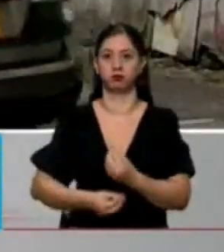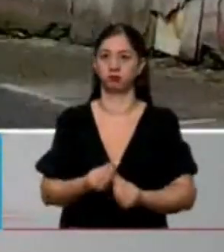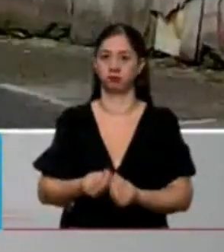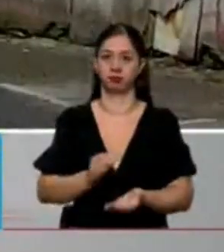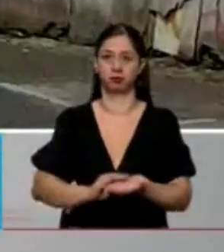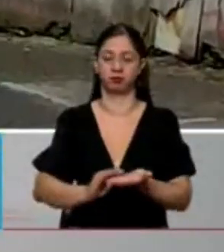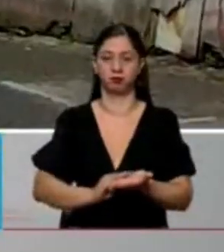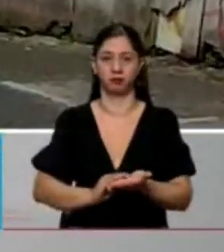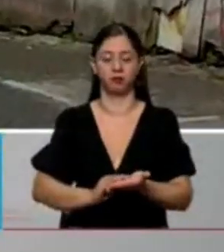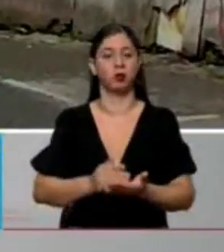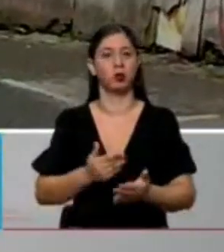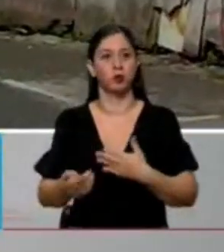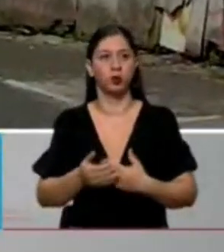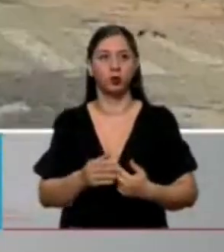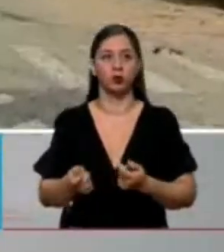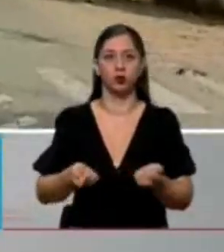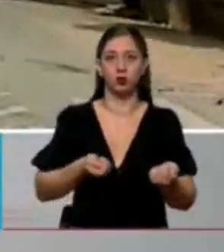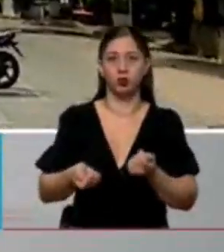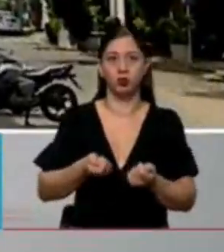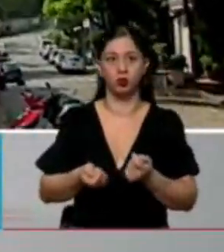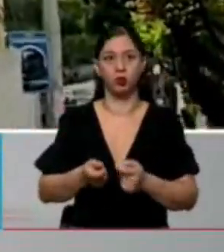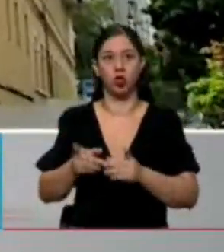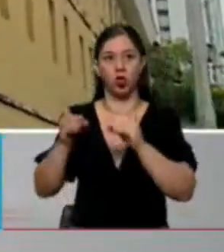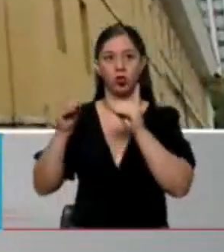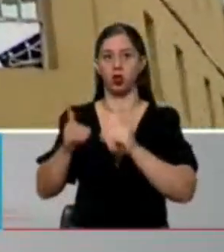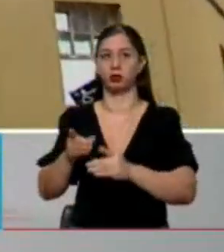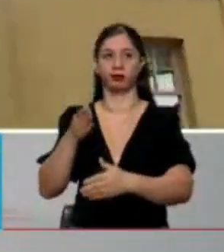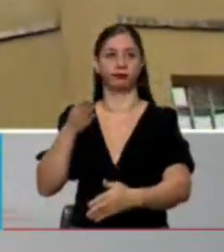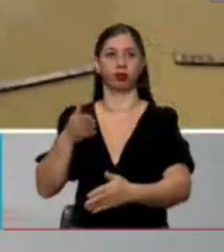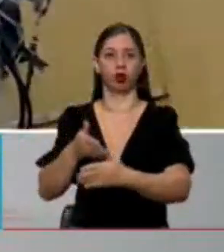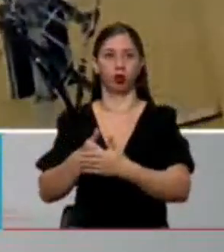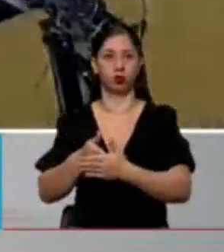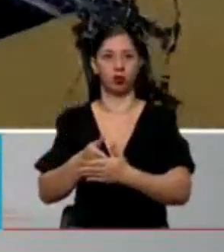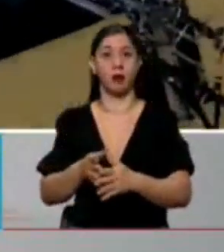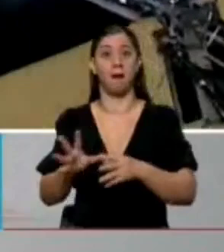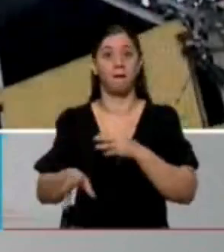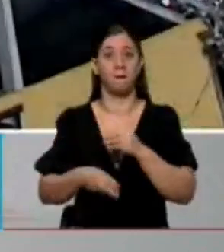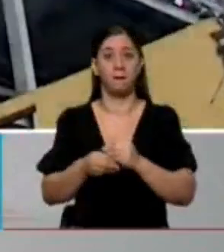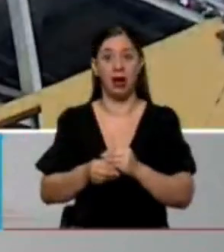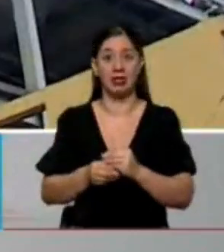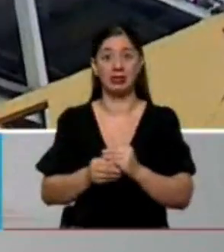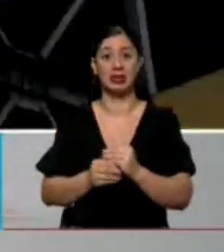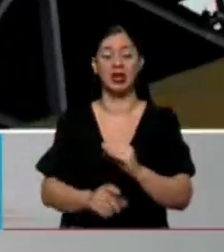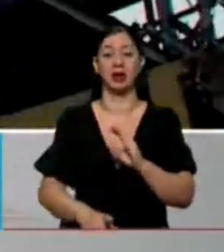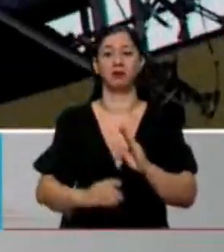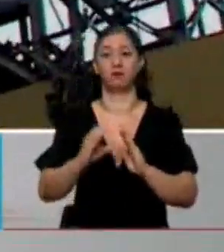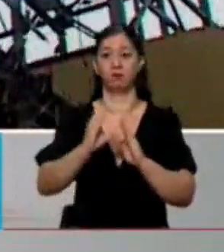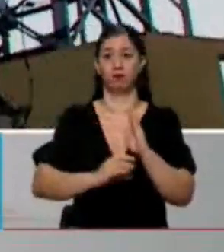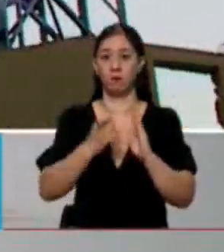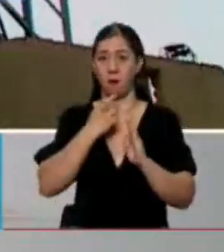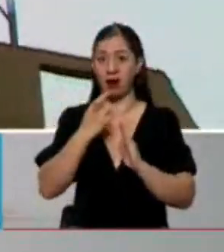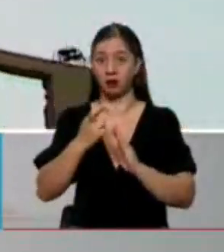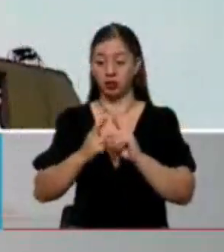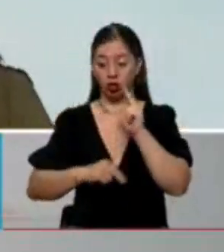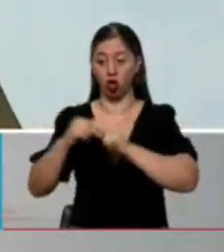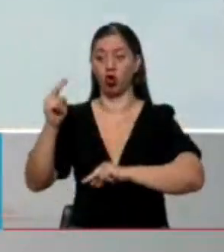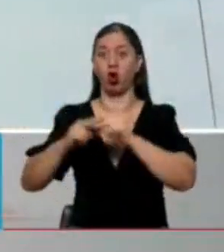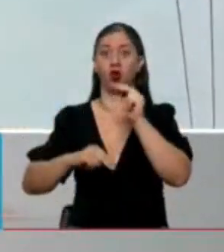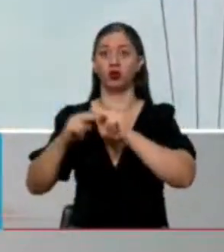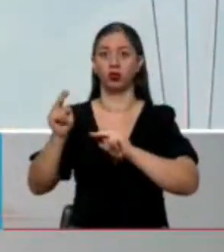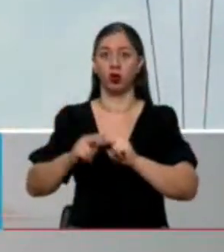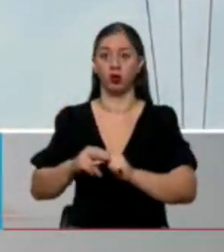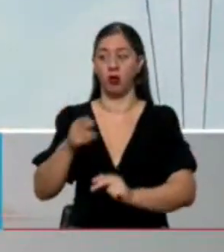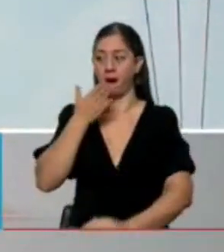Jerosas continúa ejerciendo recursos contra la decisión. A esto se suma que la licencia de construcción que le fue aprobada al constructor